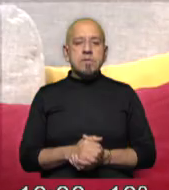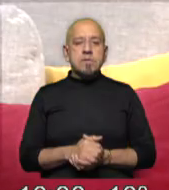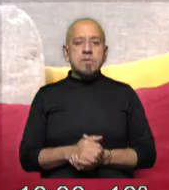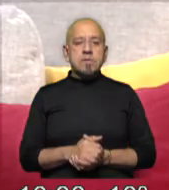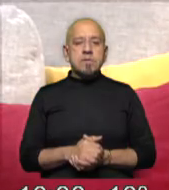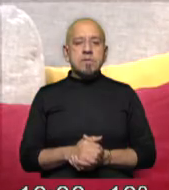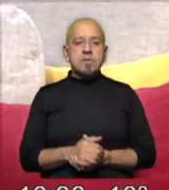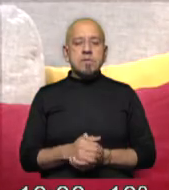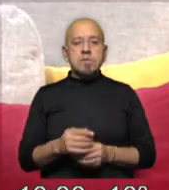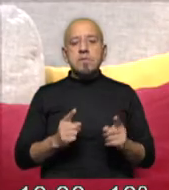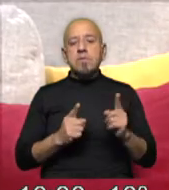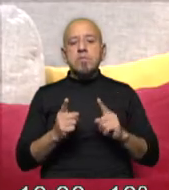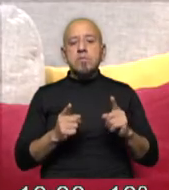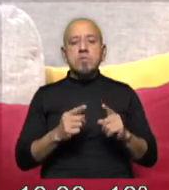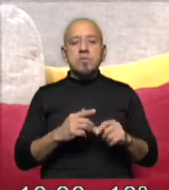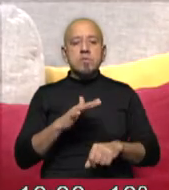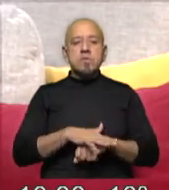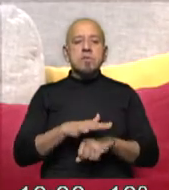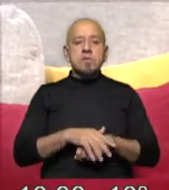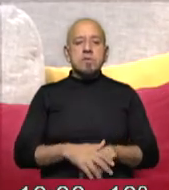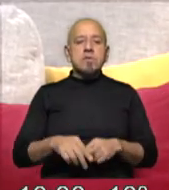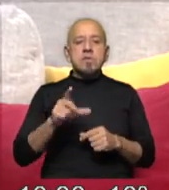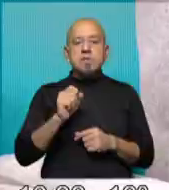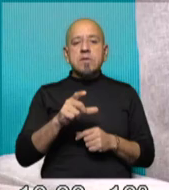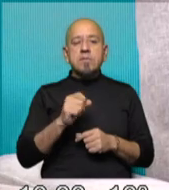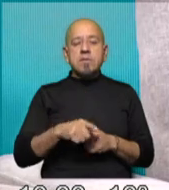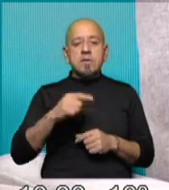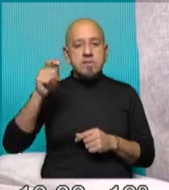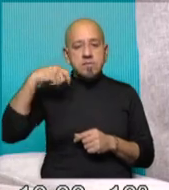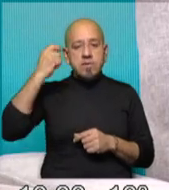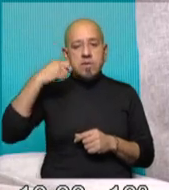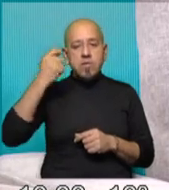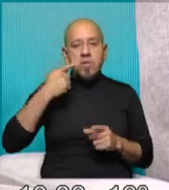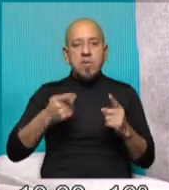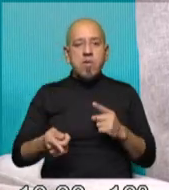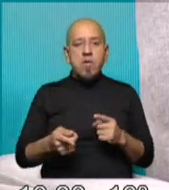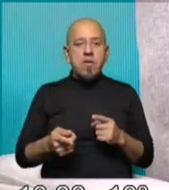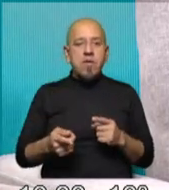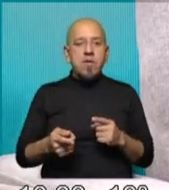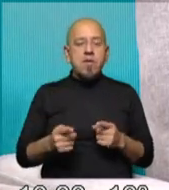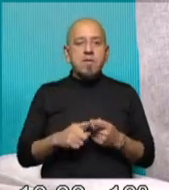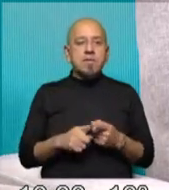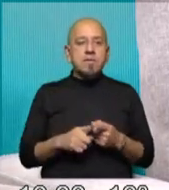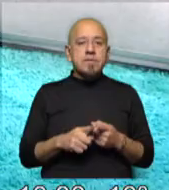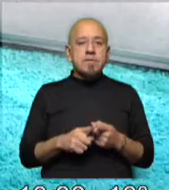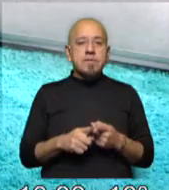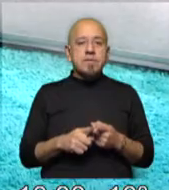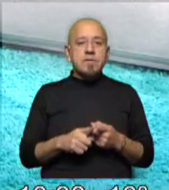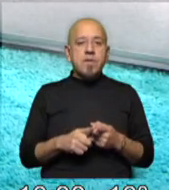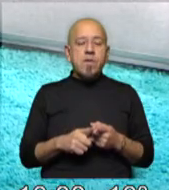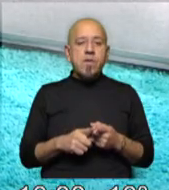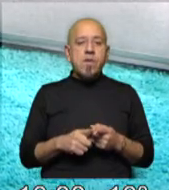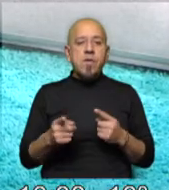hacer un ranking de malas películas. Sí, ¿qué, por qué favor, quiero sí, hacer por eso? Favor. Algunas son tan malas que son buenísimas. Sí, claro, son muy te buenas. Reís un